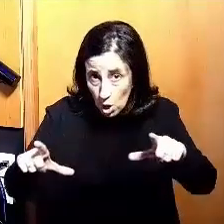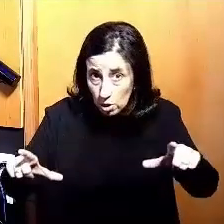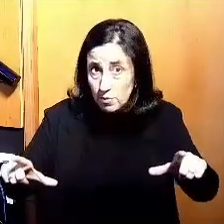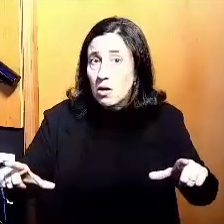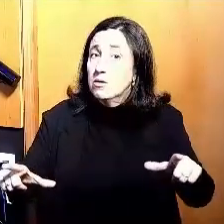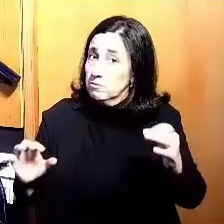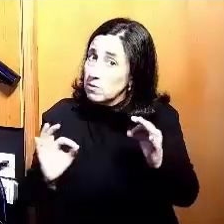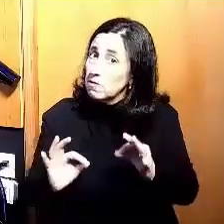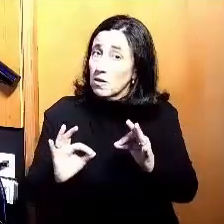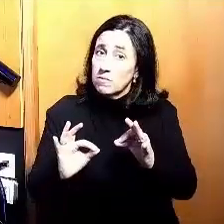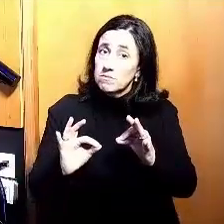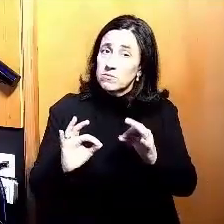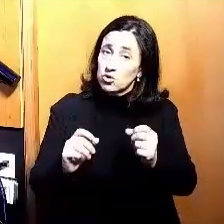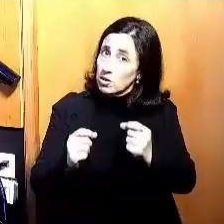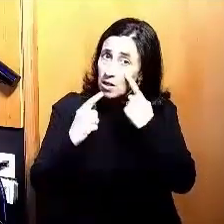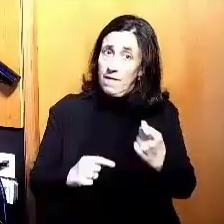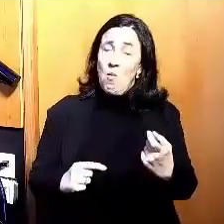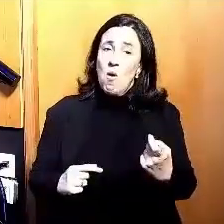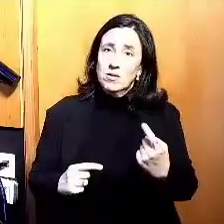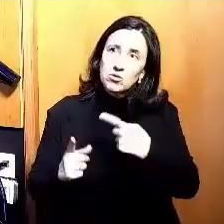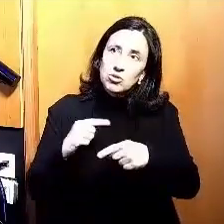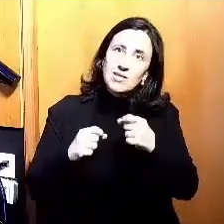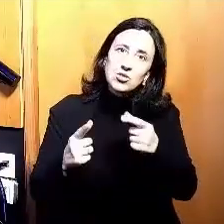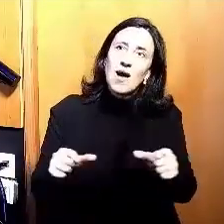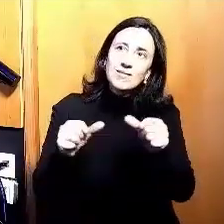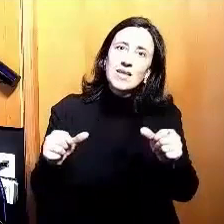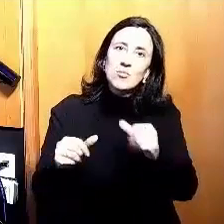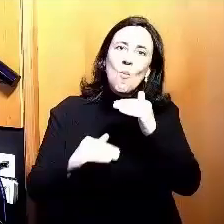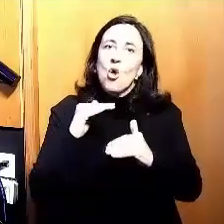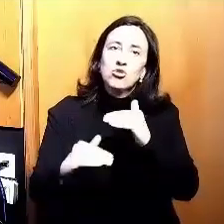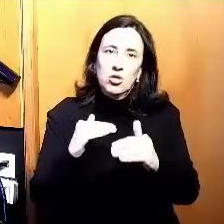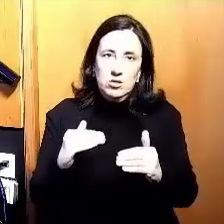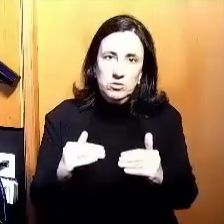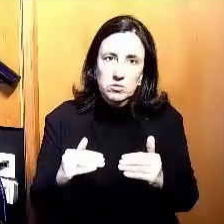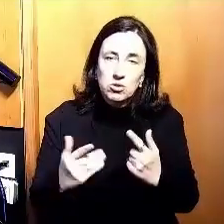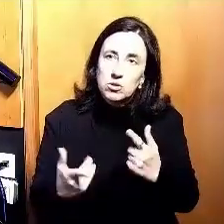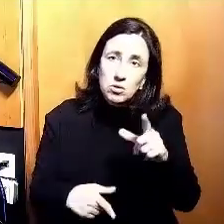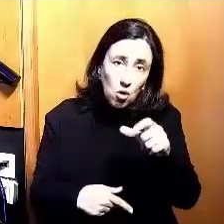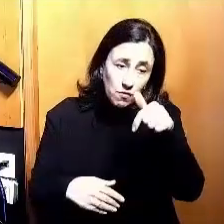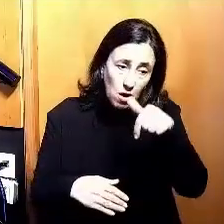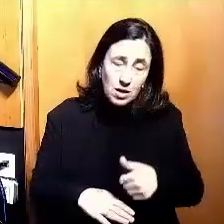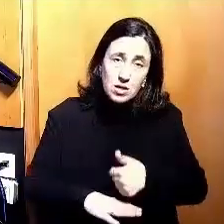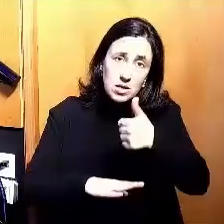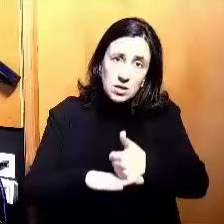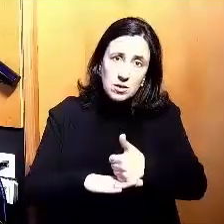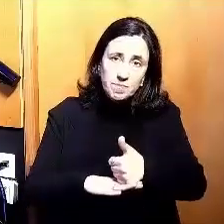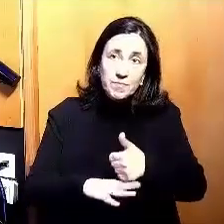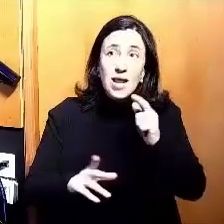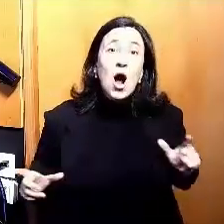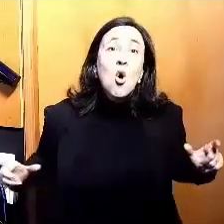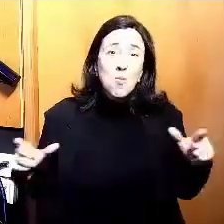es como, nada, generamos como estos procesos, y creo yo que obviamente aquí, digo otra vez,